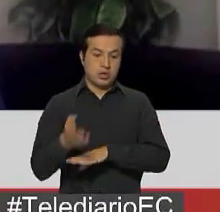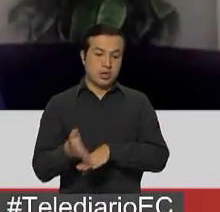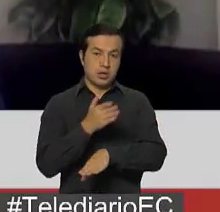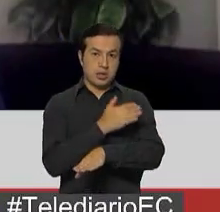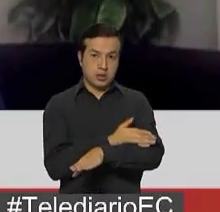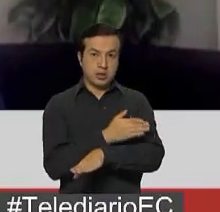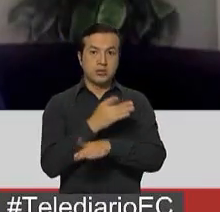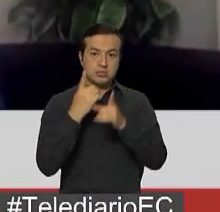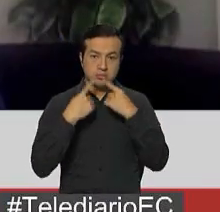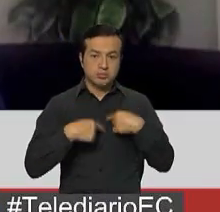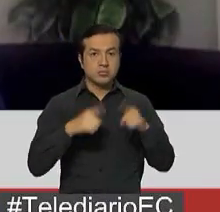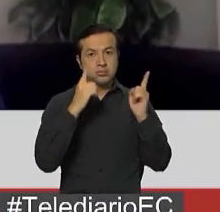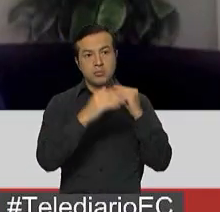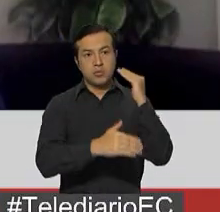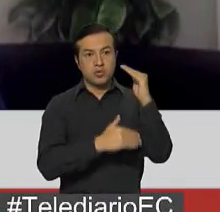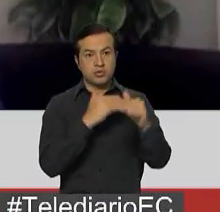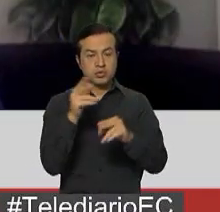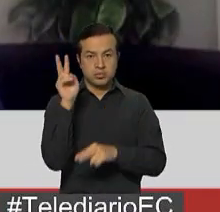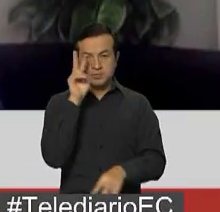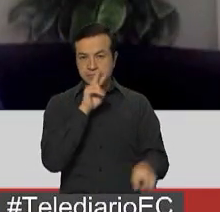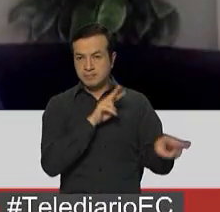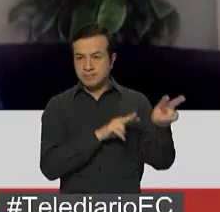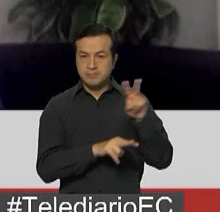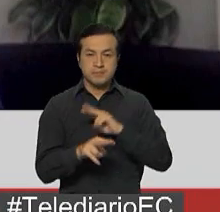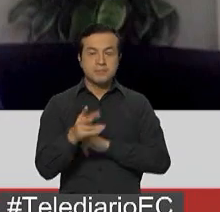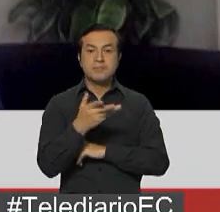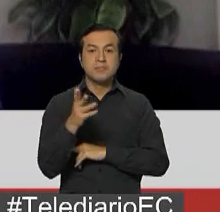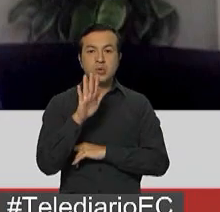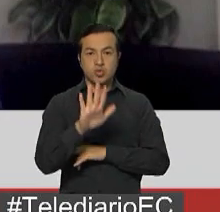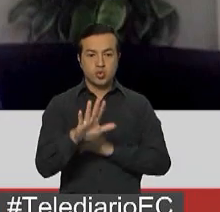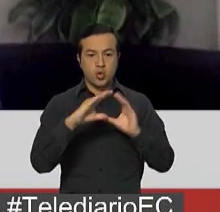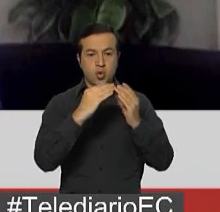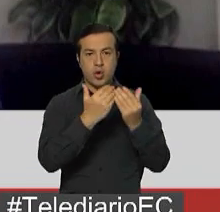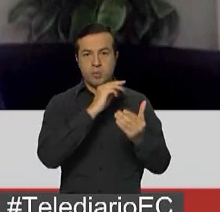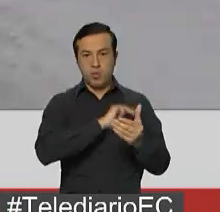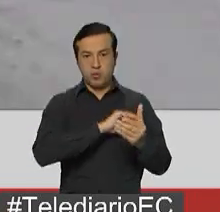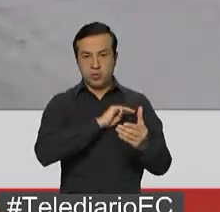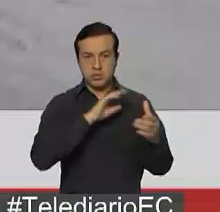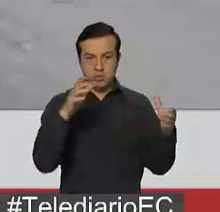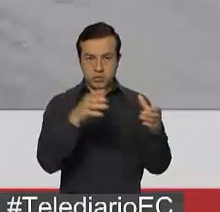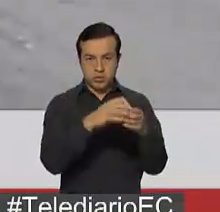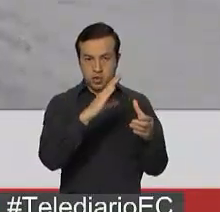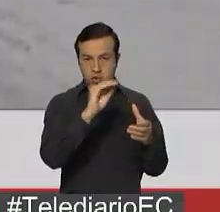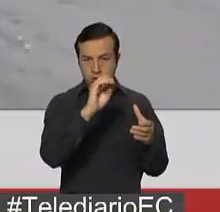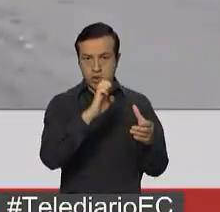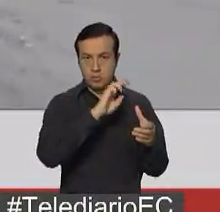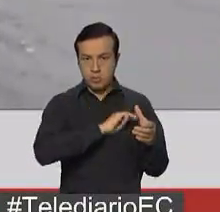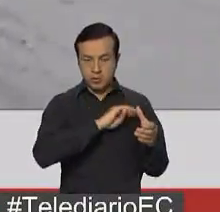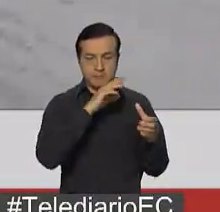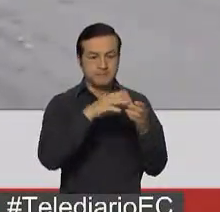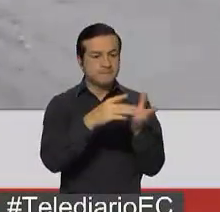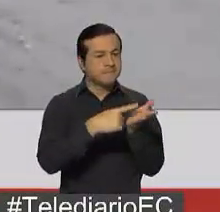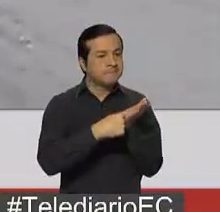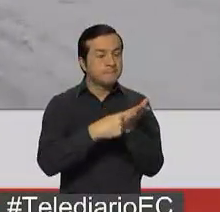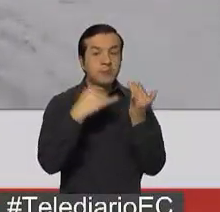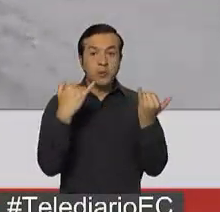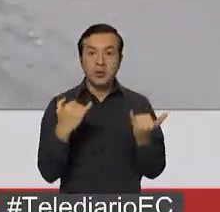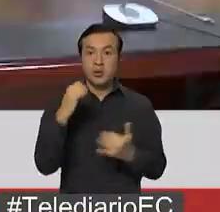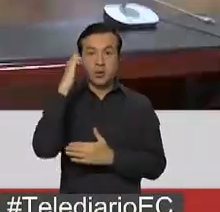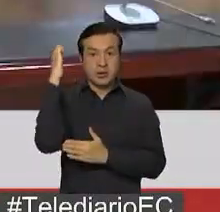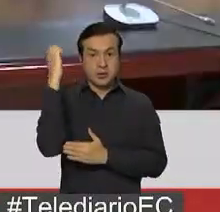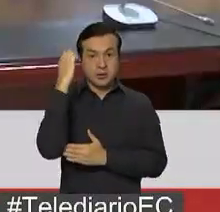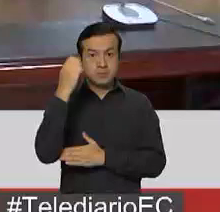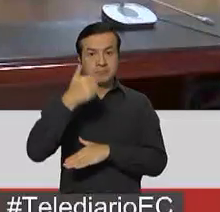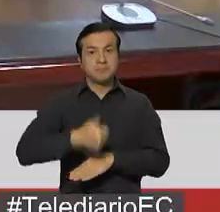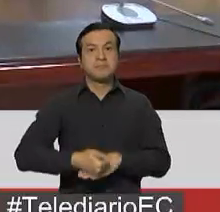hagan un proceso de análisis a través de los coches cantonales en esta fase de la emergencia los reportes